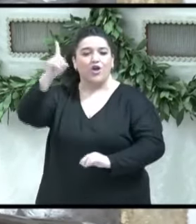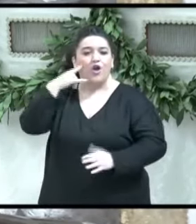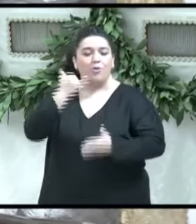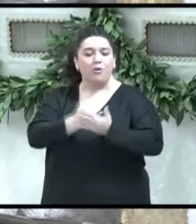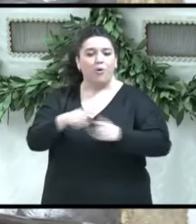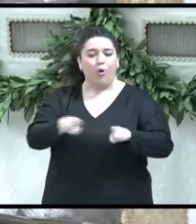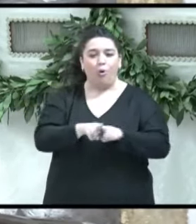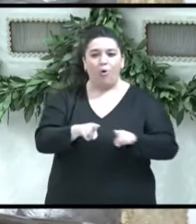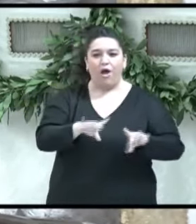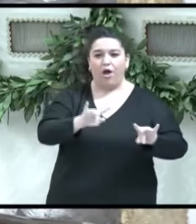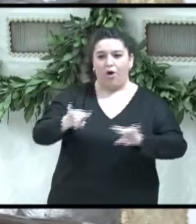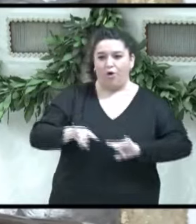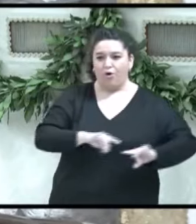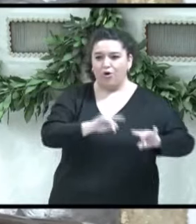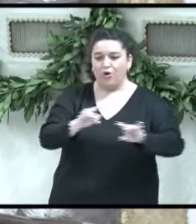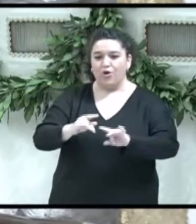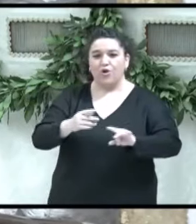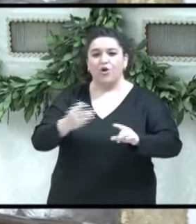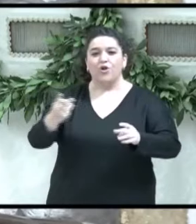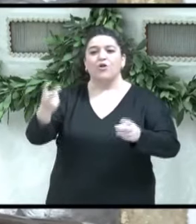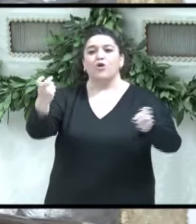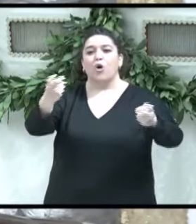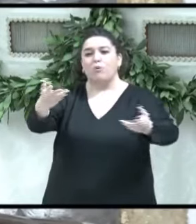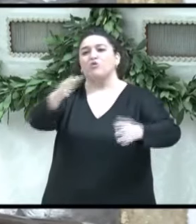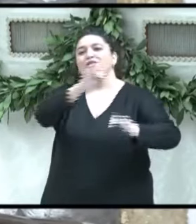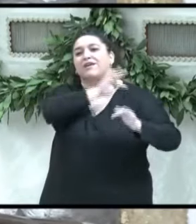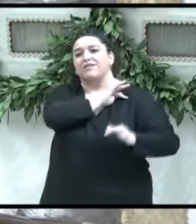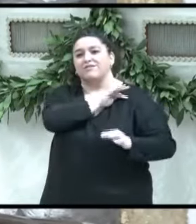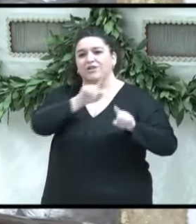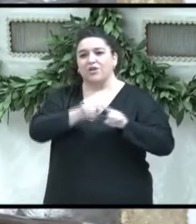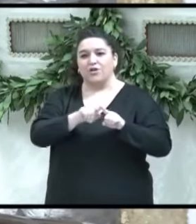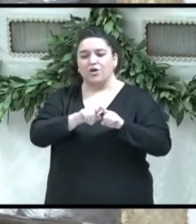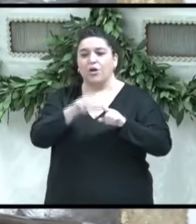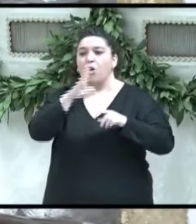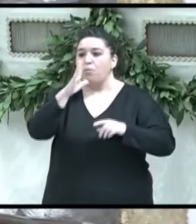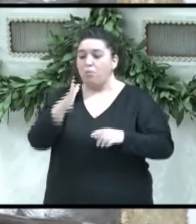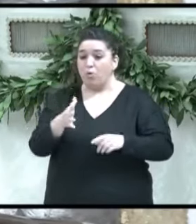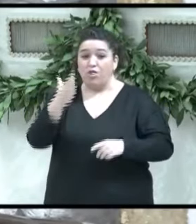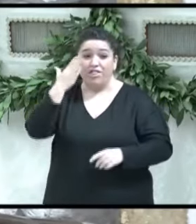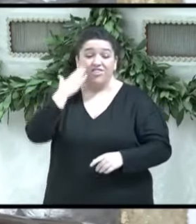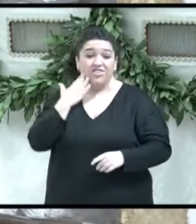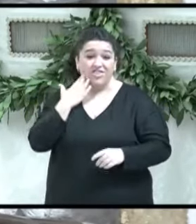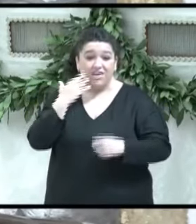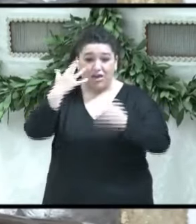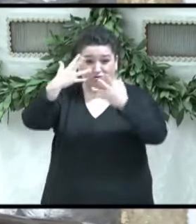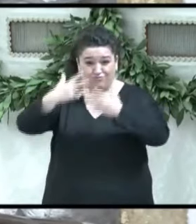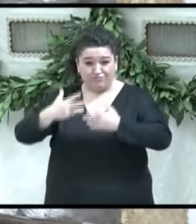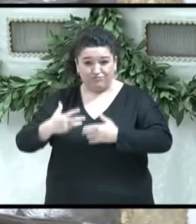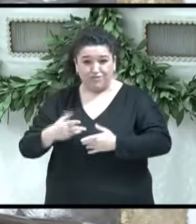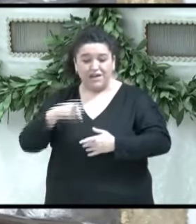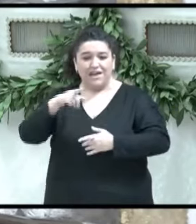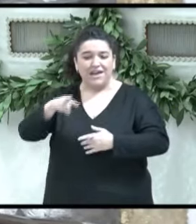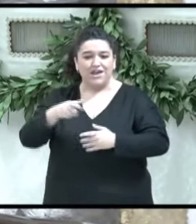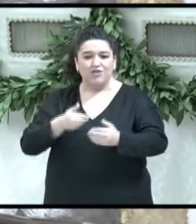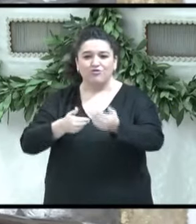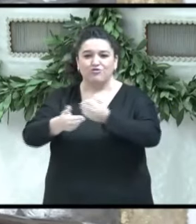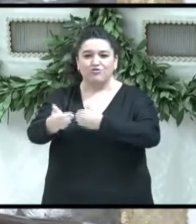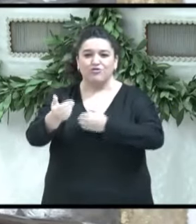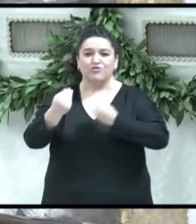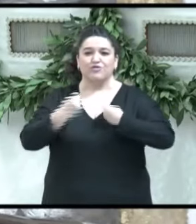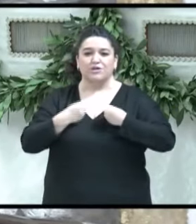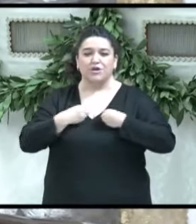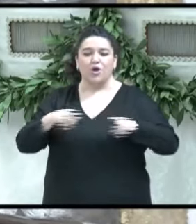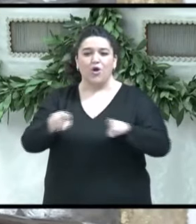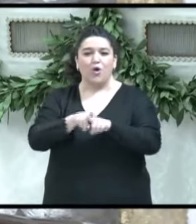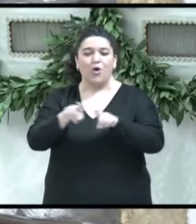en Crisol los recibió como sacrificio de holocausto el día de la cuenta resplandecerán ellos